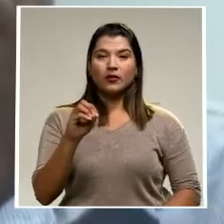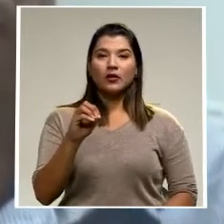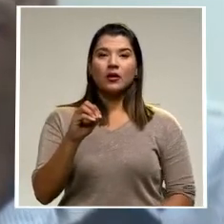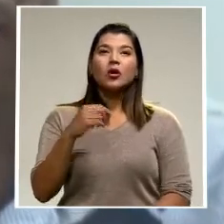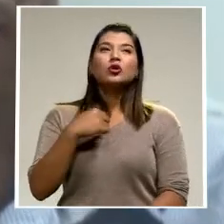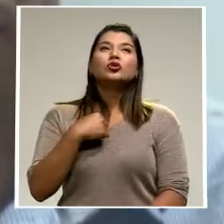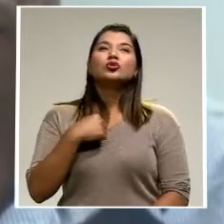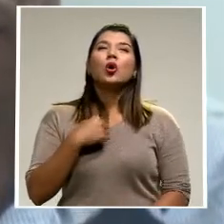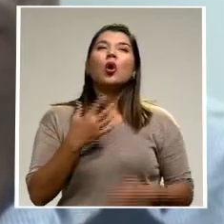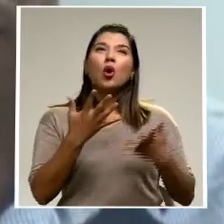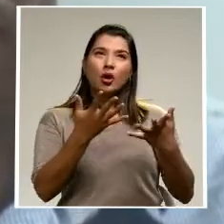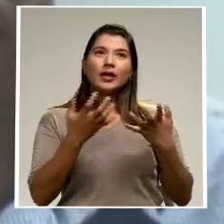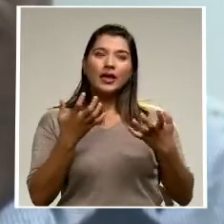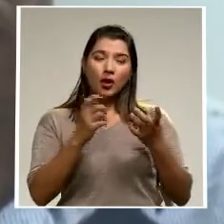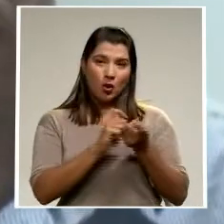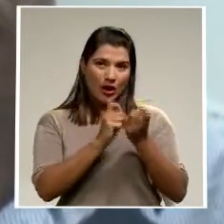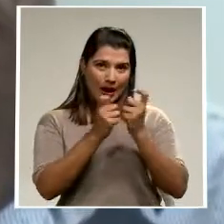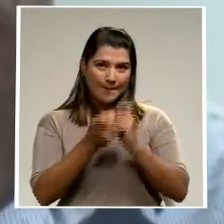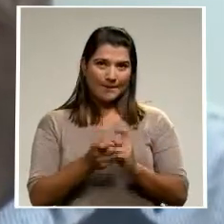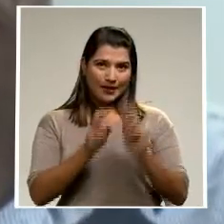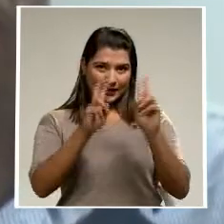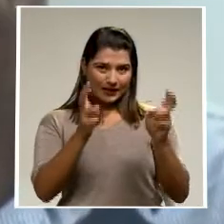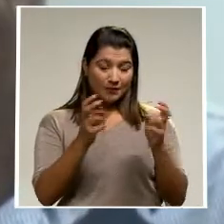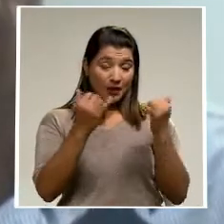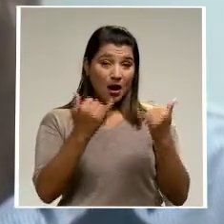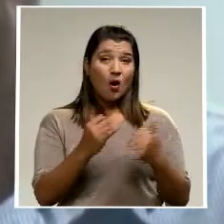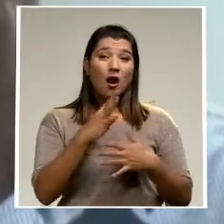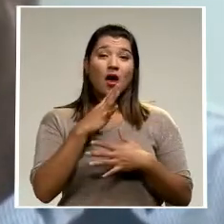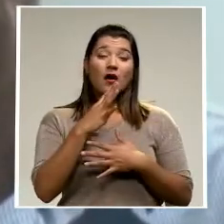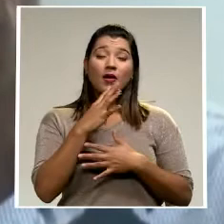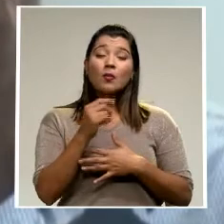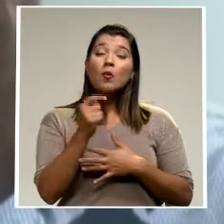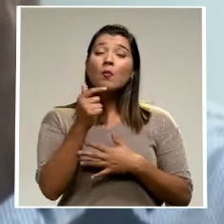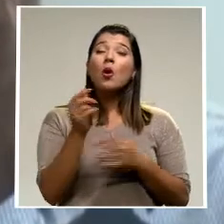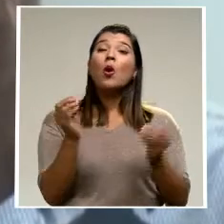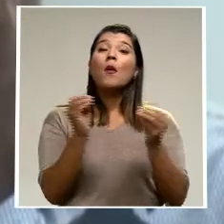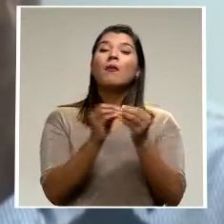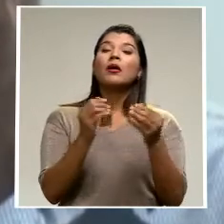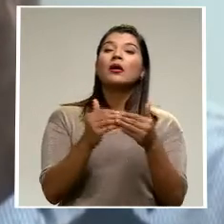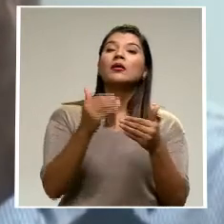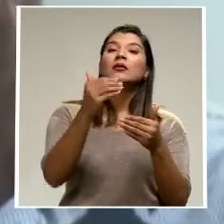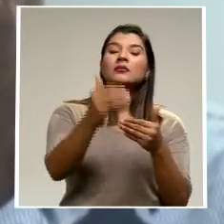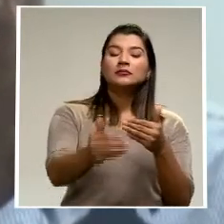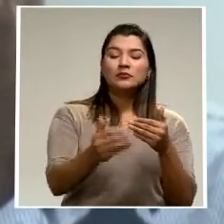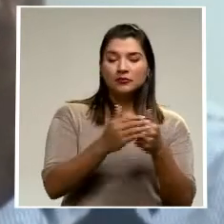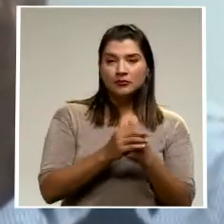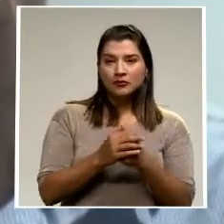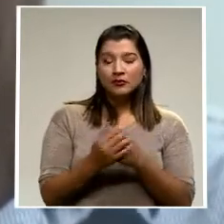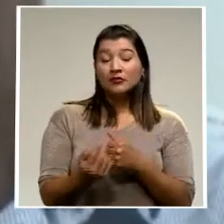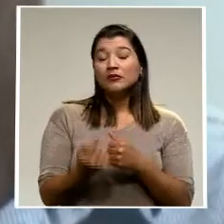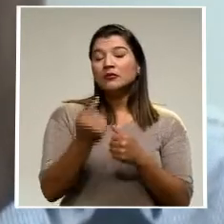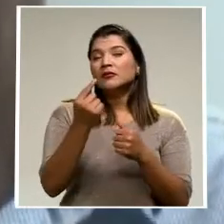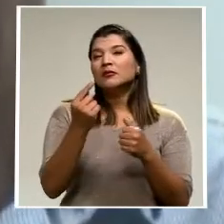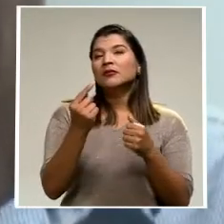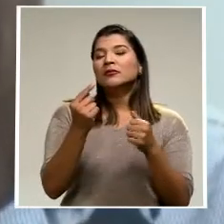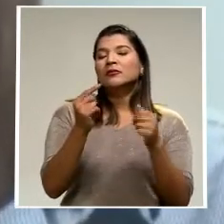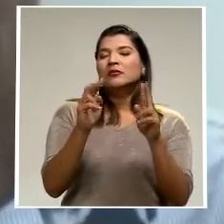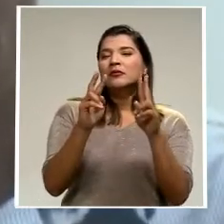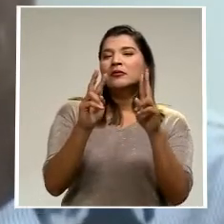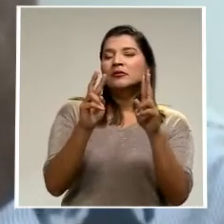te pongo el foco, tiremos unos meses adelante. Una de las novedades que aporta el